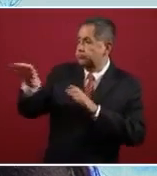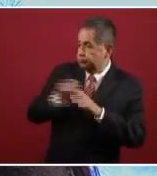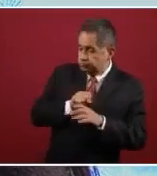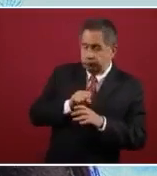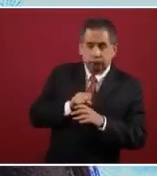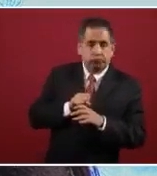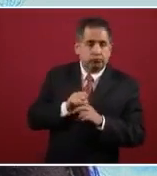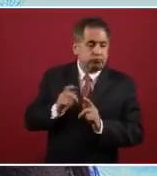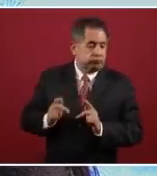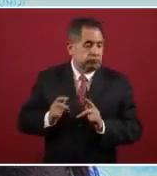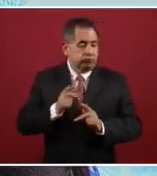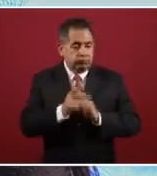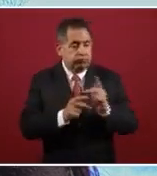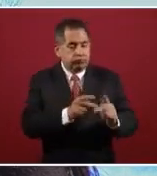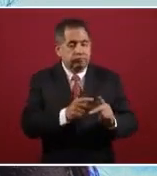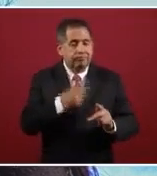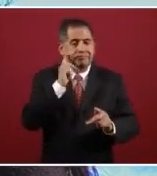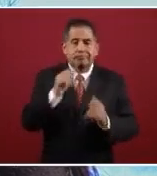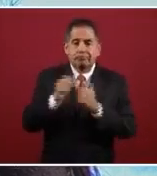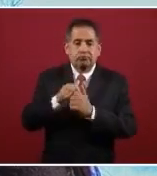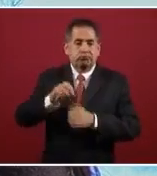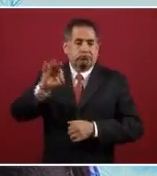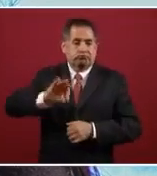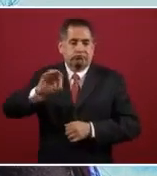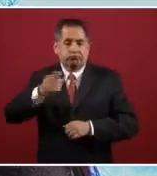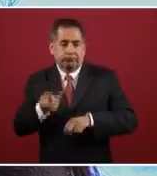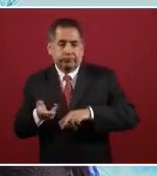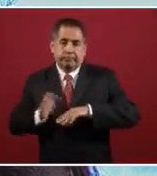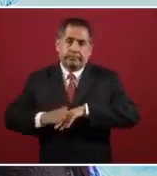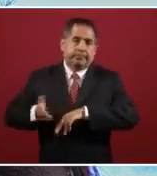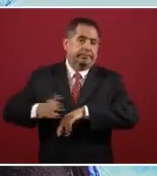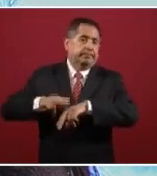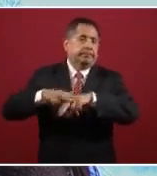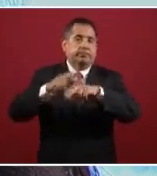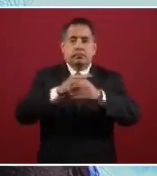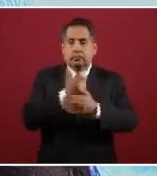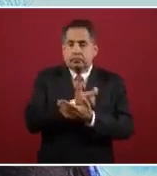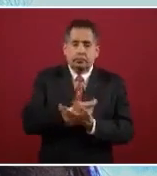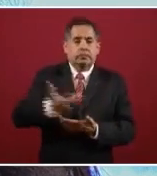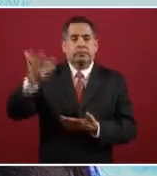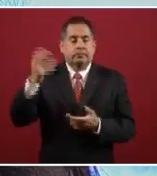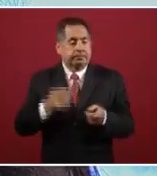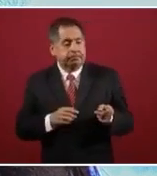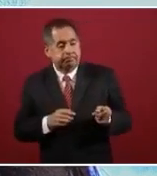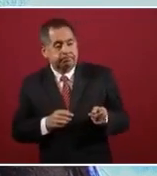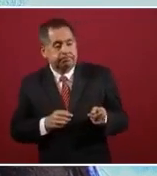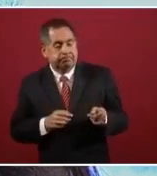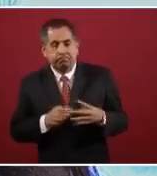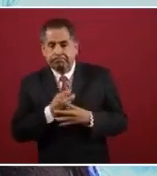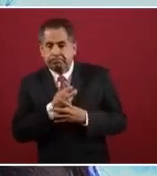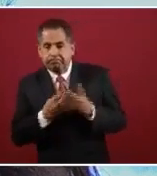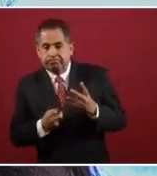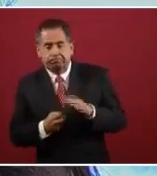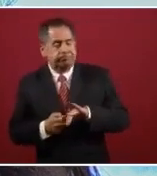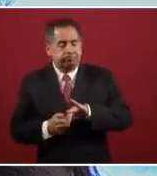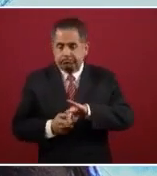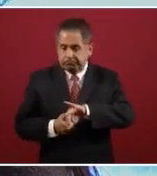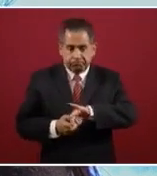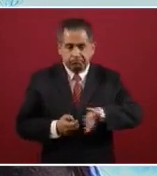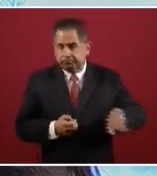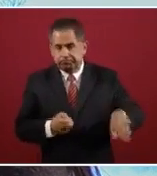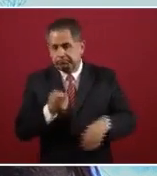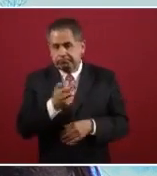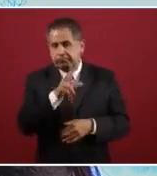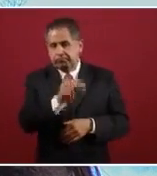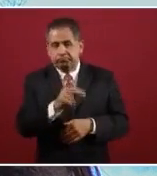acceder, pero los intereses son muy altos. Entonces, en este sentido, decimos nosotros que la unidad